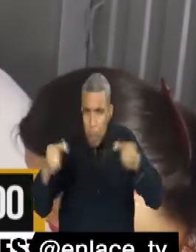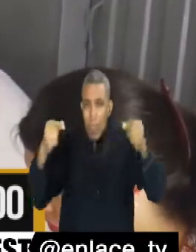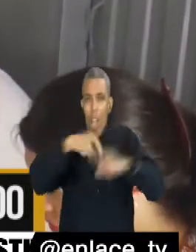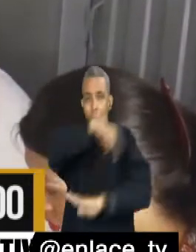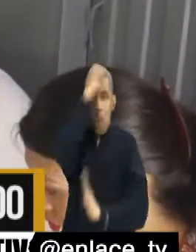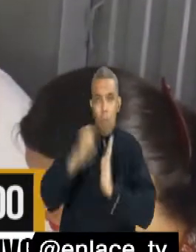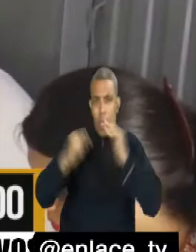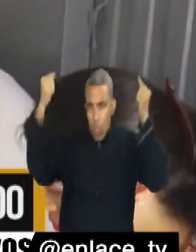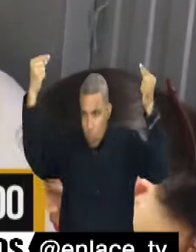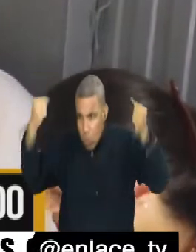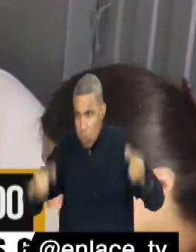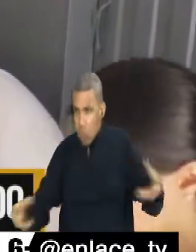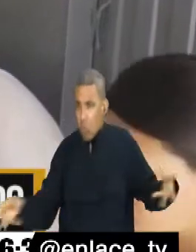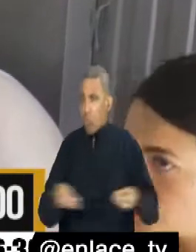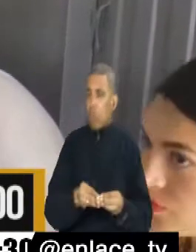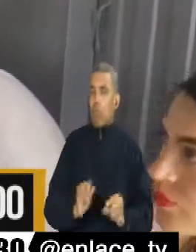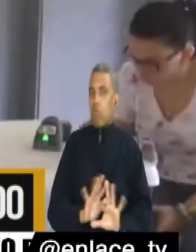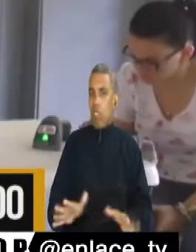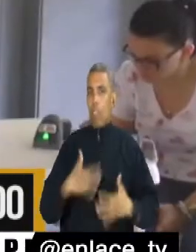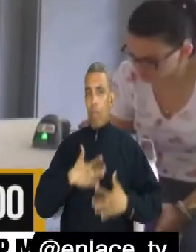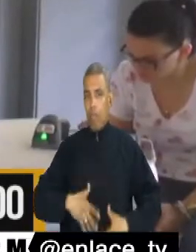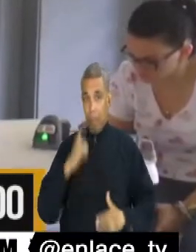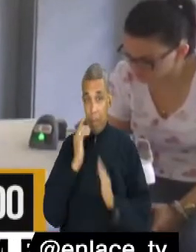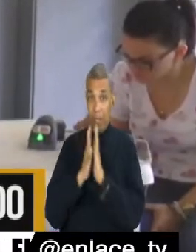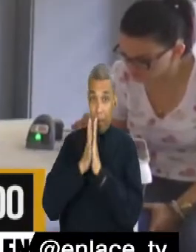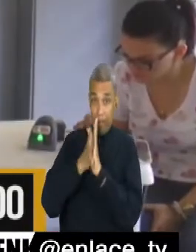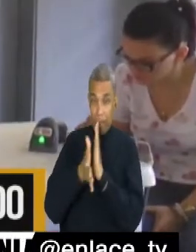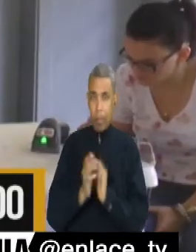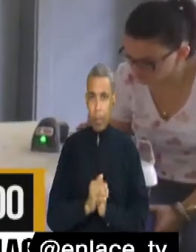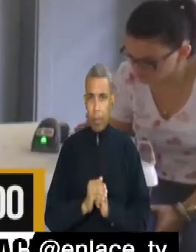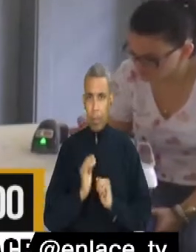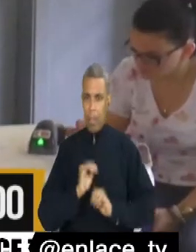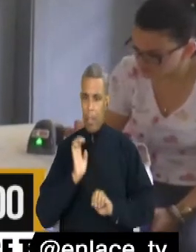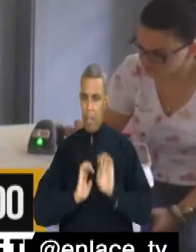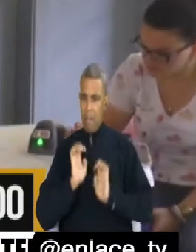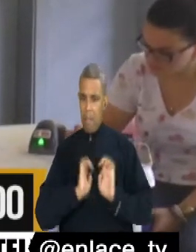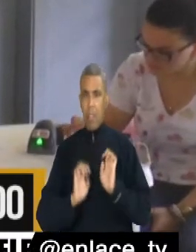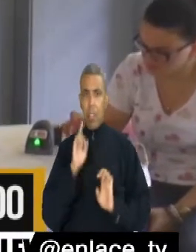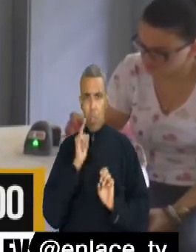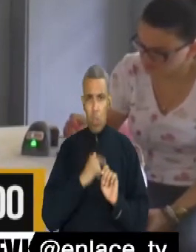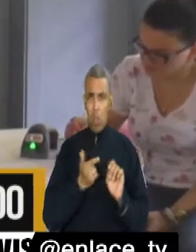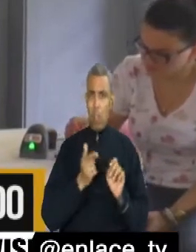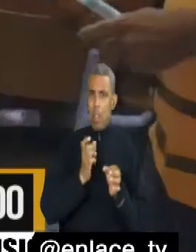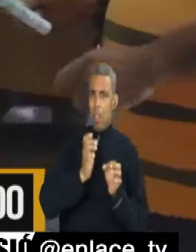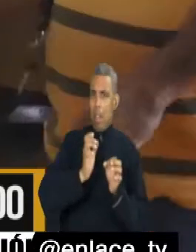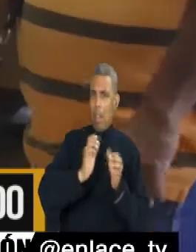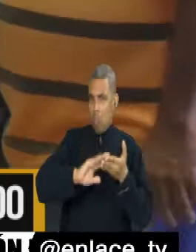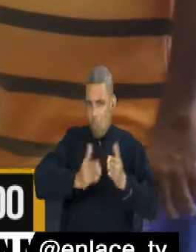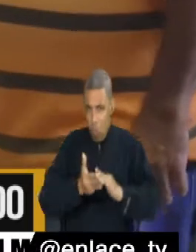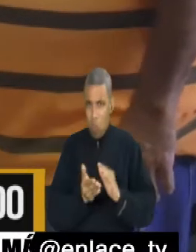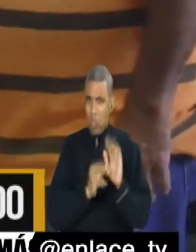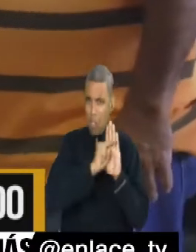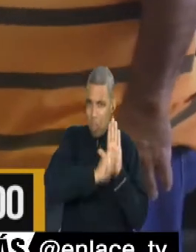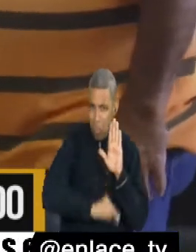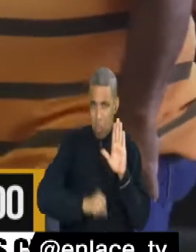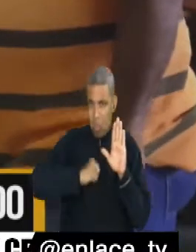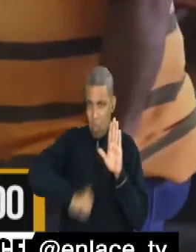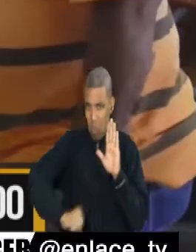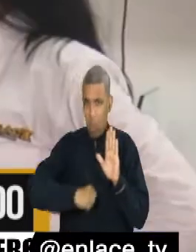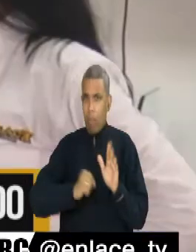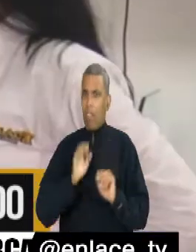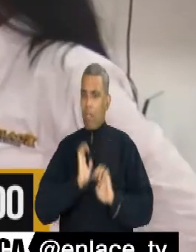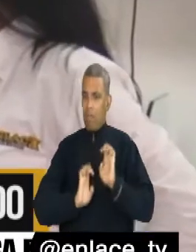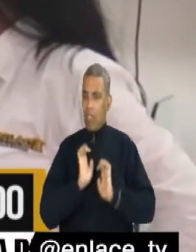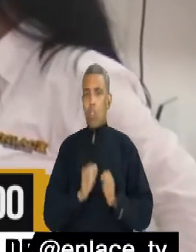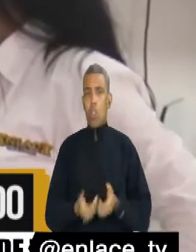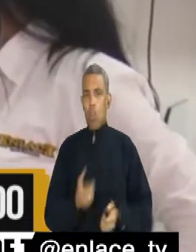pero que transcurrieron en completa calma. La Defensoría del Pueblo se pronunció y dio un balance de las elecciones atípicas en la ciudad.